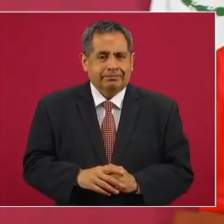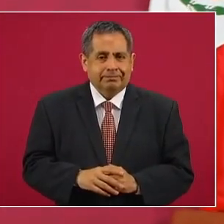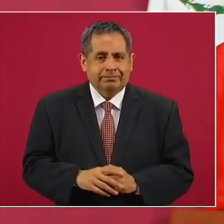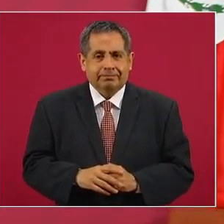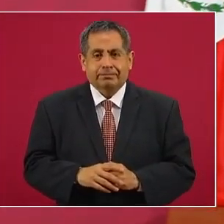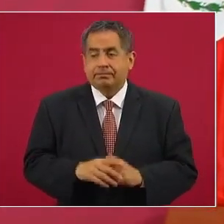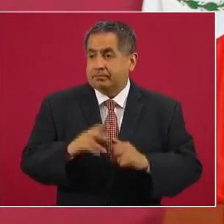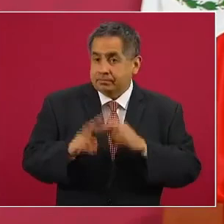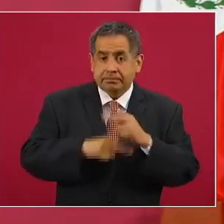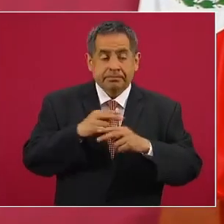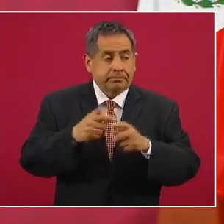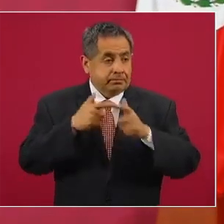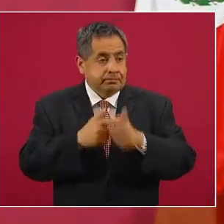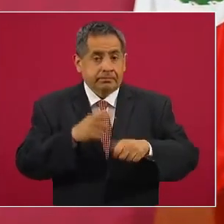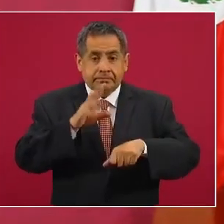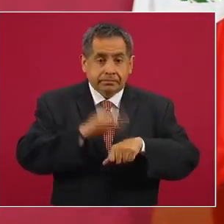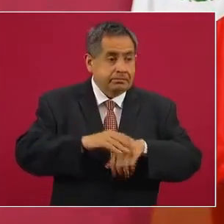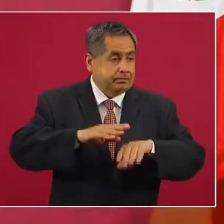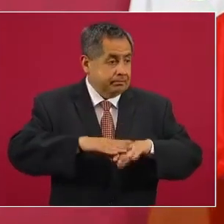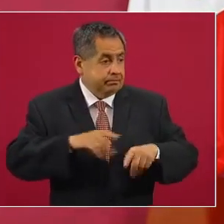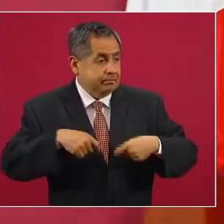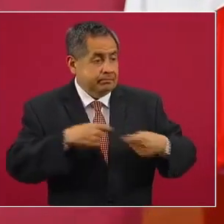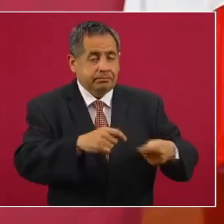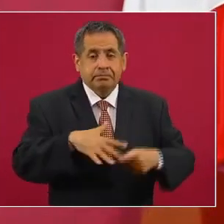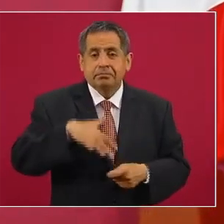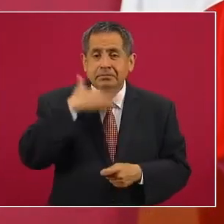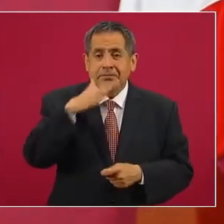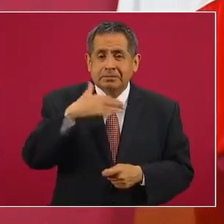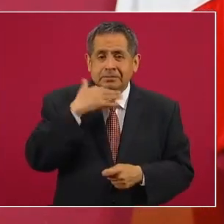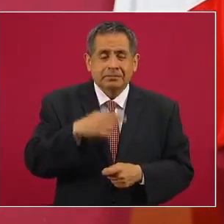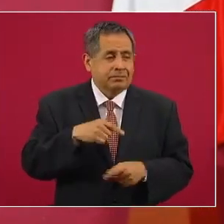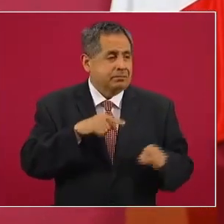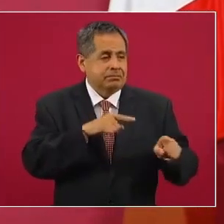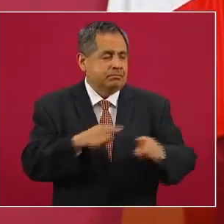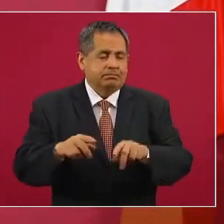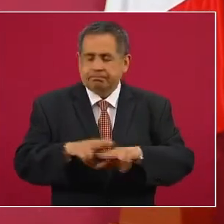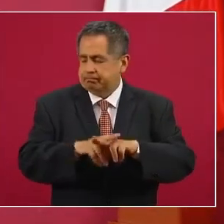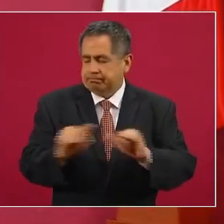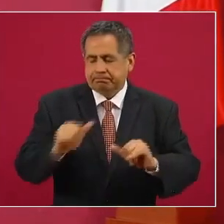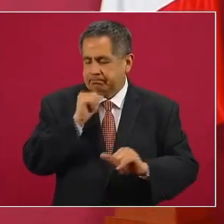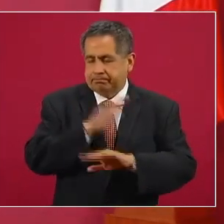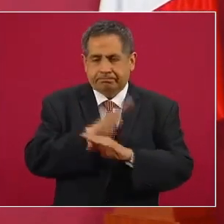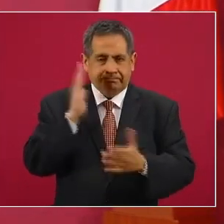no se va a permitir la corrupción, nadie va a poder